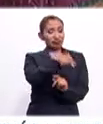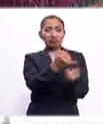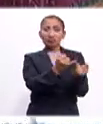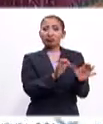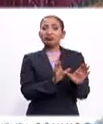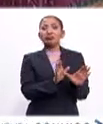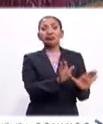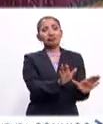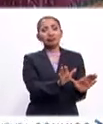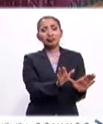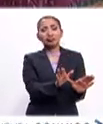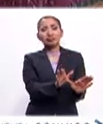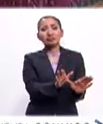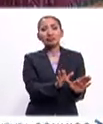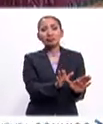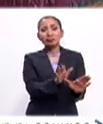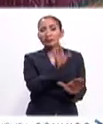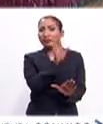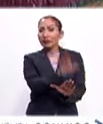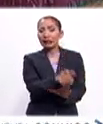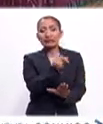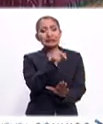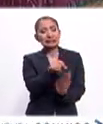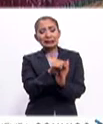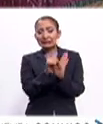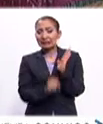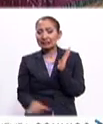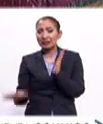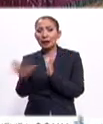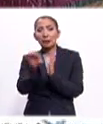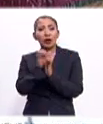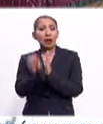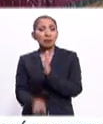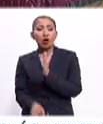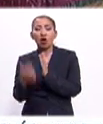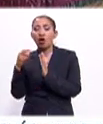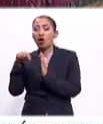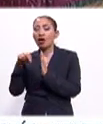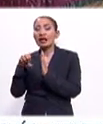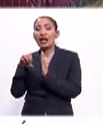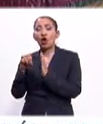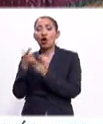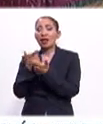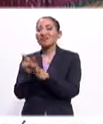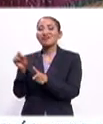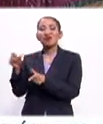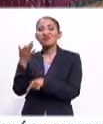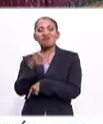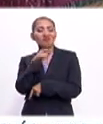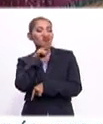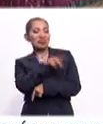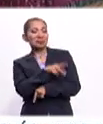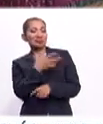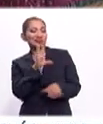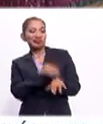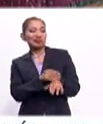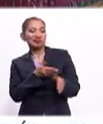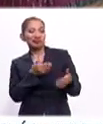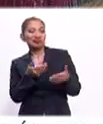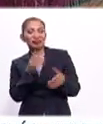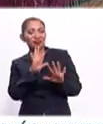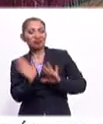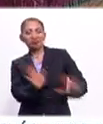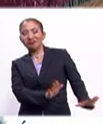autonomía. Y esto es lo que un sistema como el sistema neoliberal no acepta, no permite, claro,